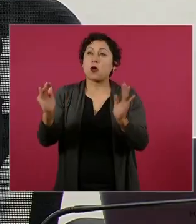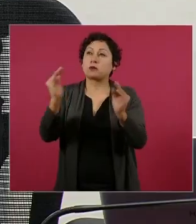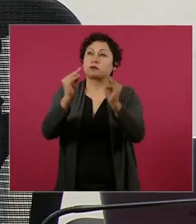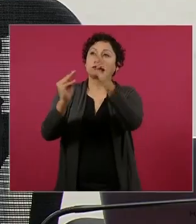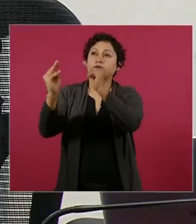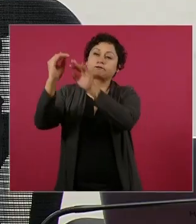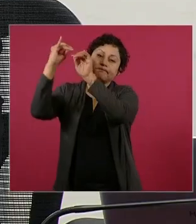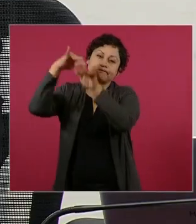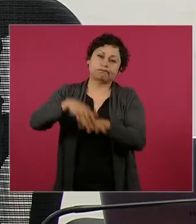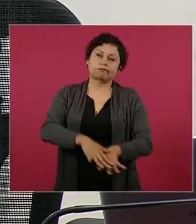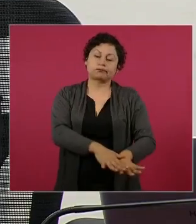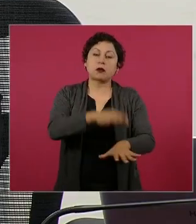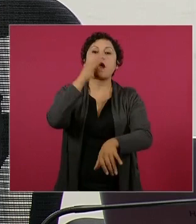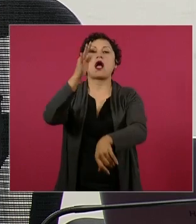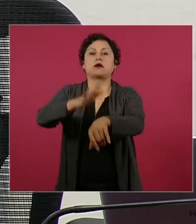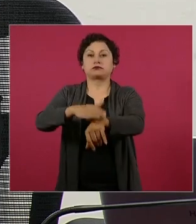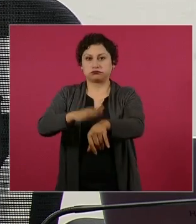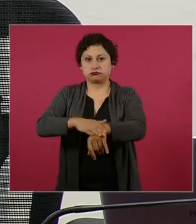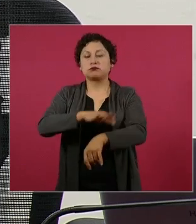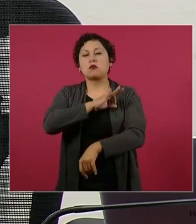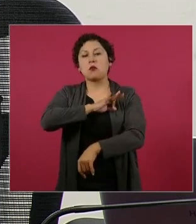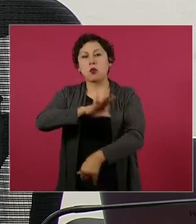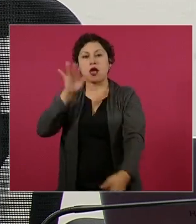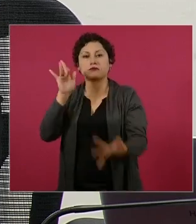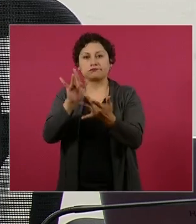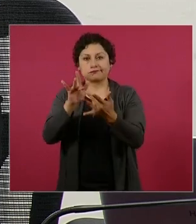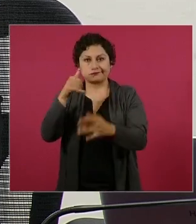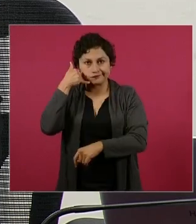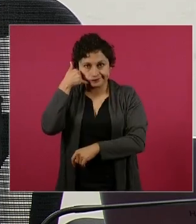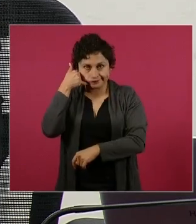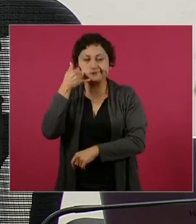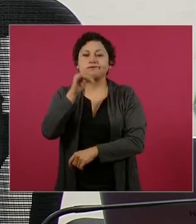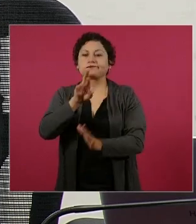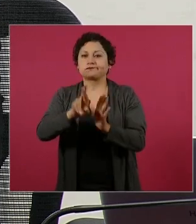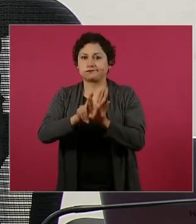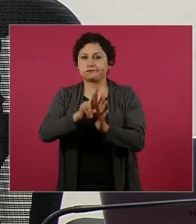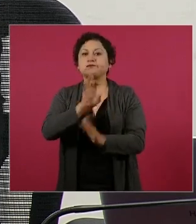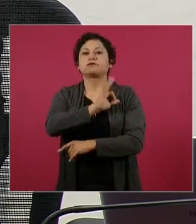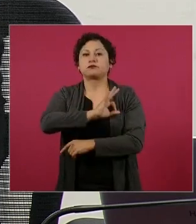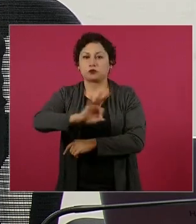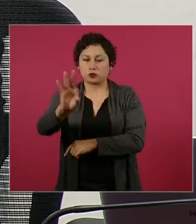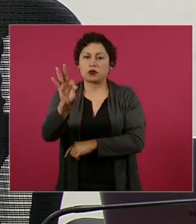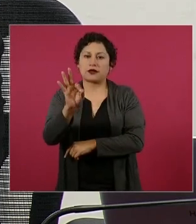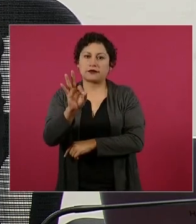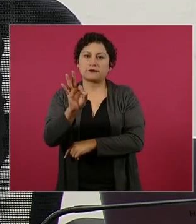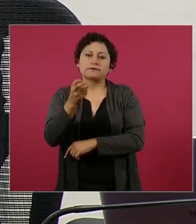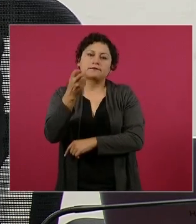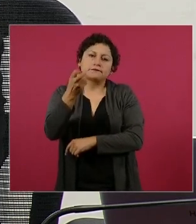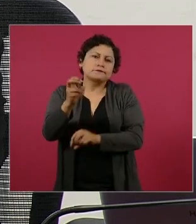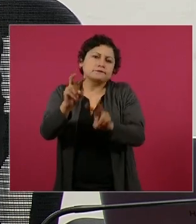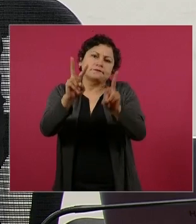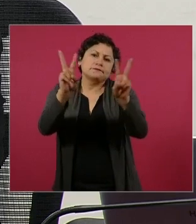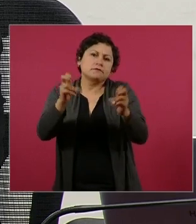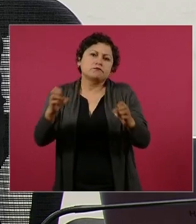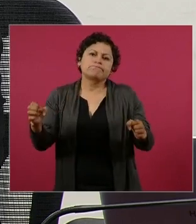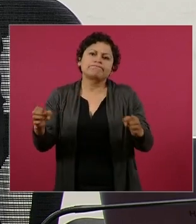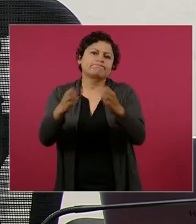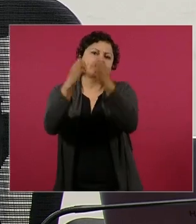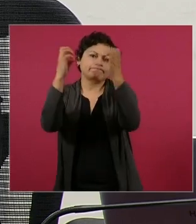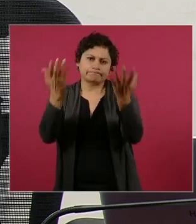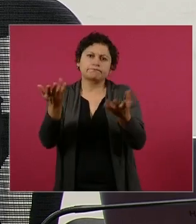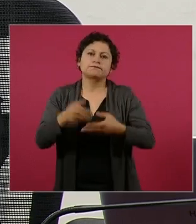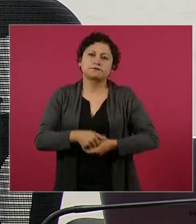de la telefonía celular cualquiera, alguno de estos temas de razón natural. Pero